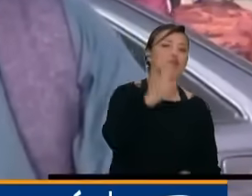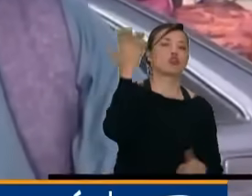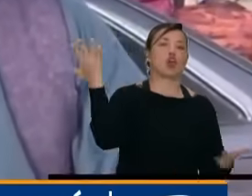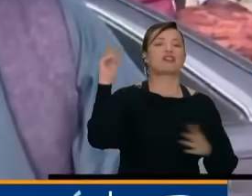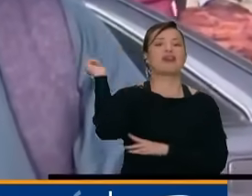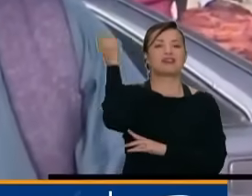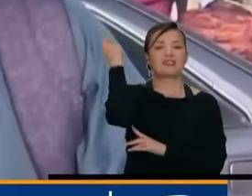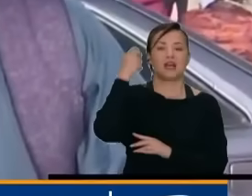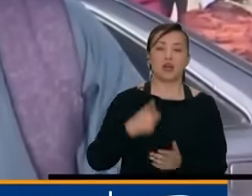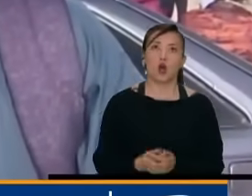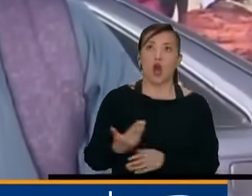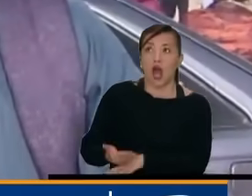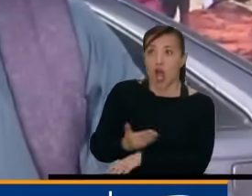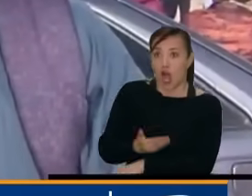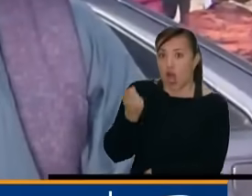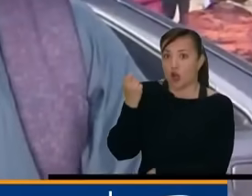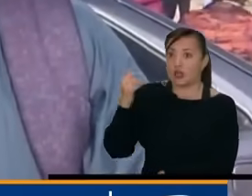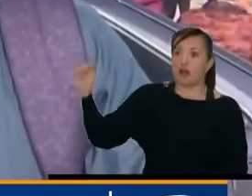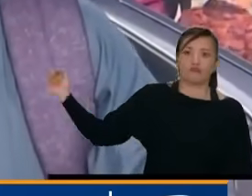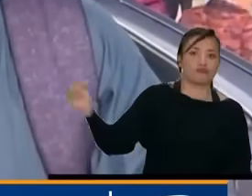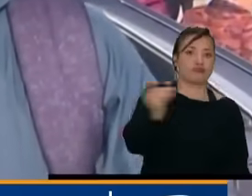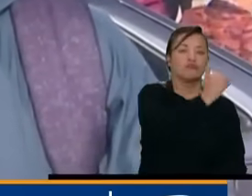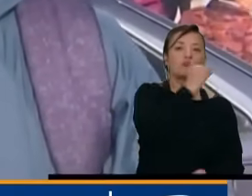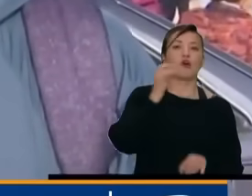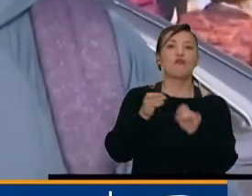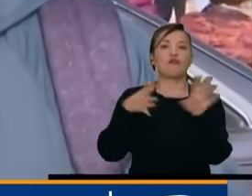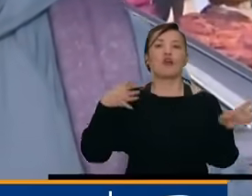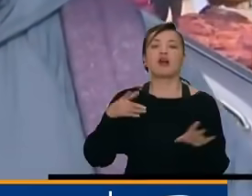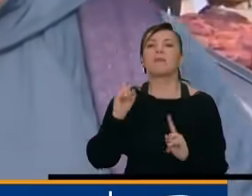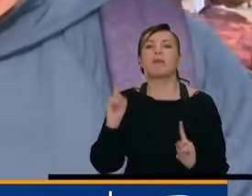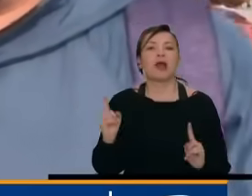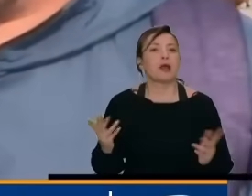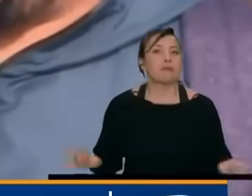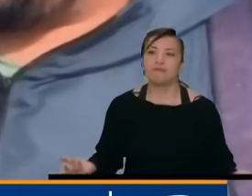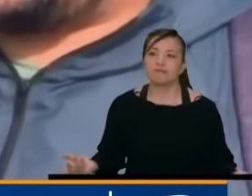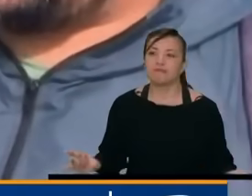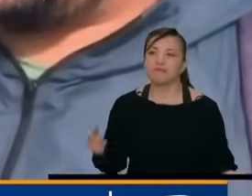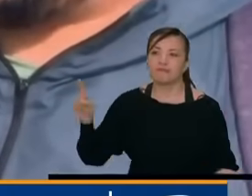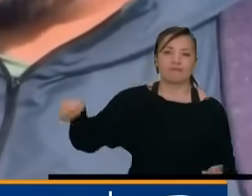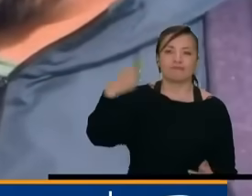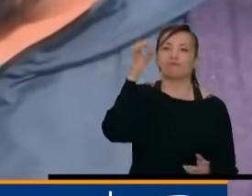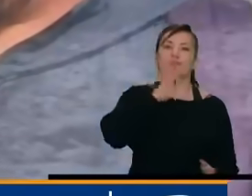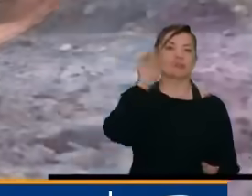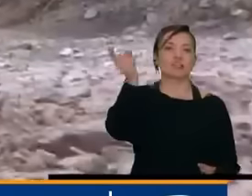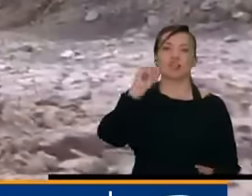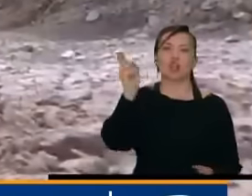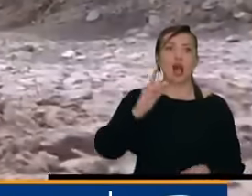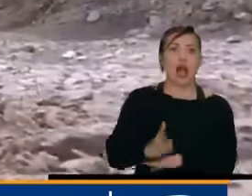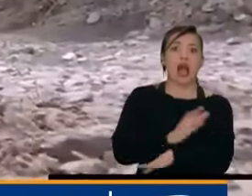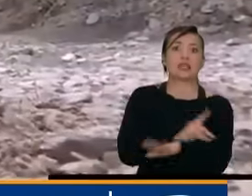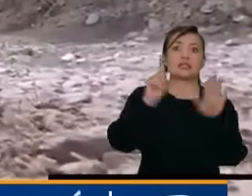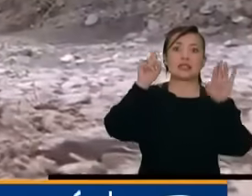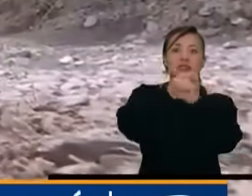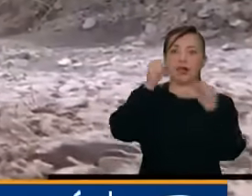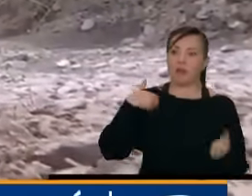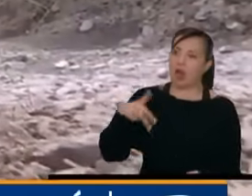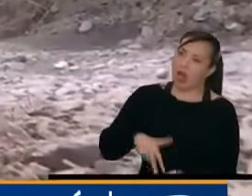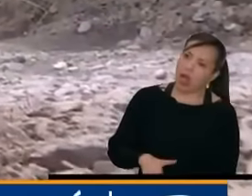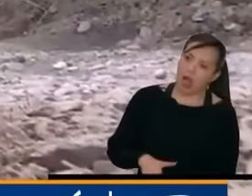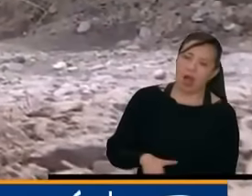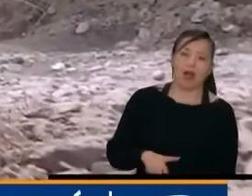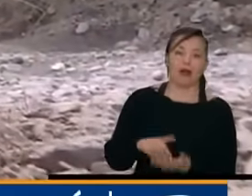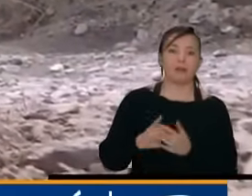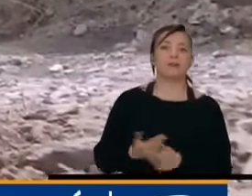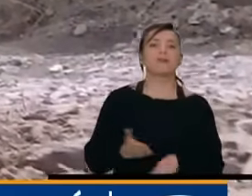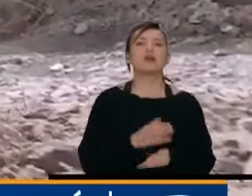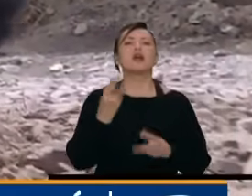ahorita pasó una buseta, pero no nada que ver con Villavicencio. Desde las 6 de la mañana estoy acá. Varios